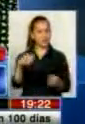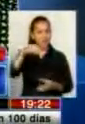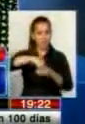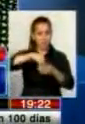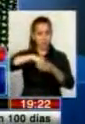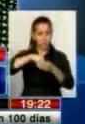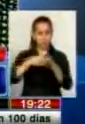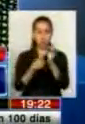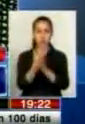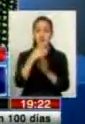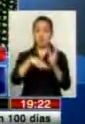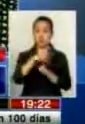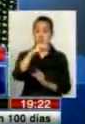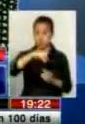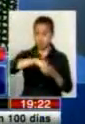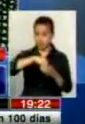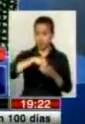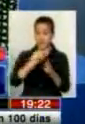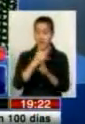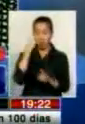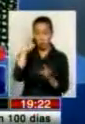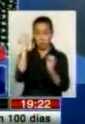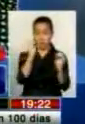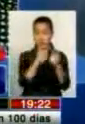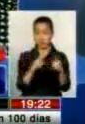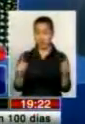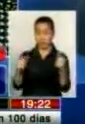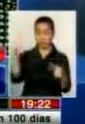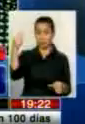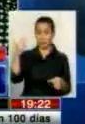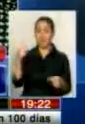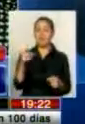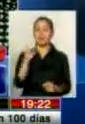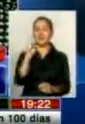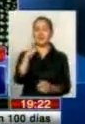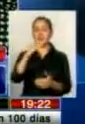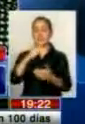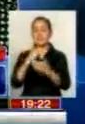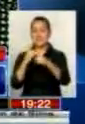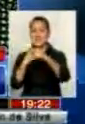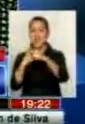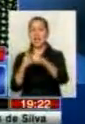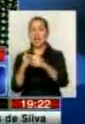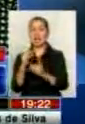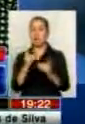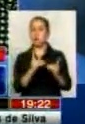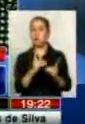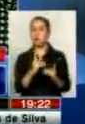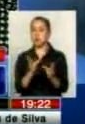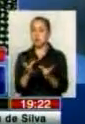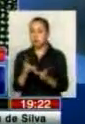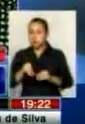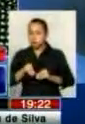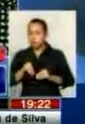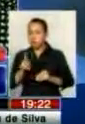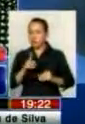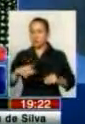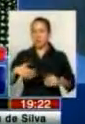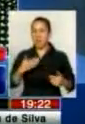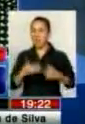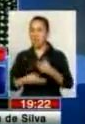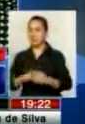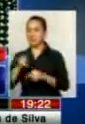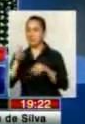nueva mayoría? Sabemos que hay ciertos sectores, particularmente por ejemplo la Democracia Cristiana, que son un poco más reticentes al tema de avanzar en estas